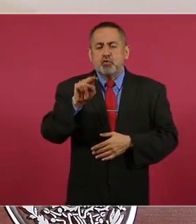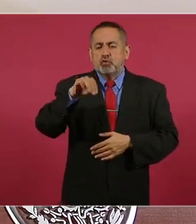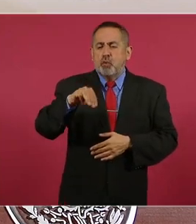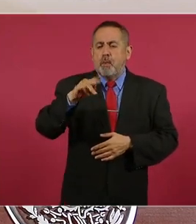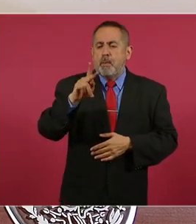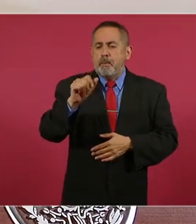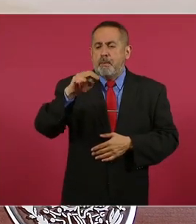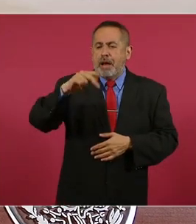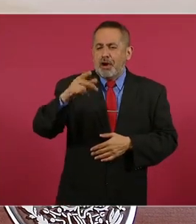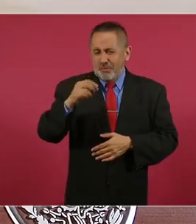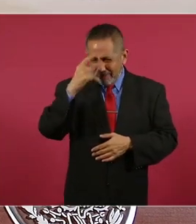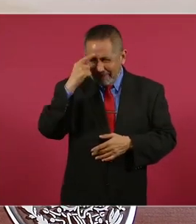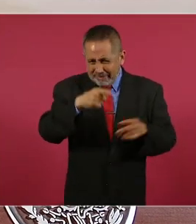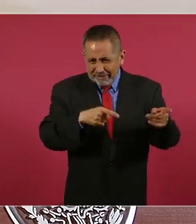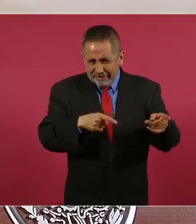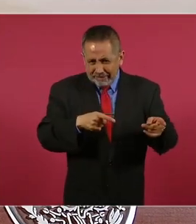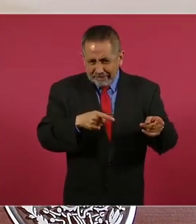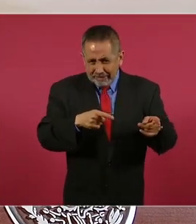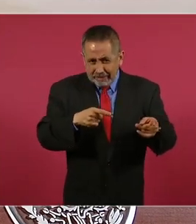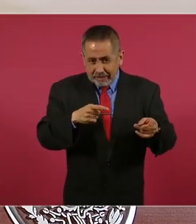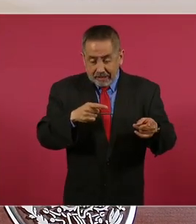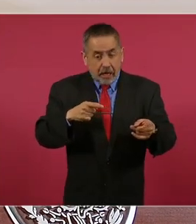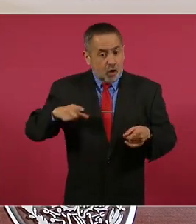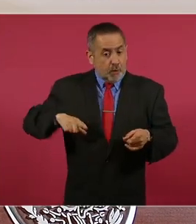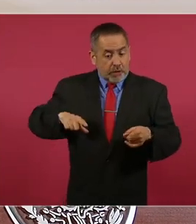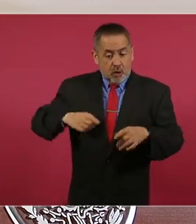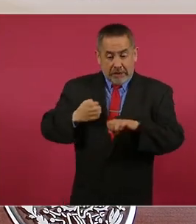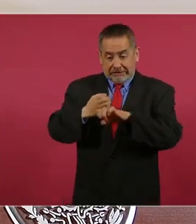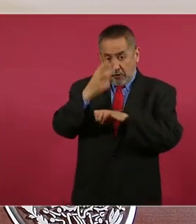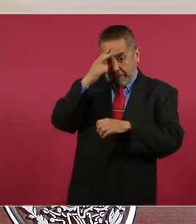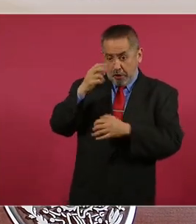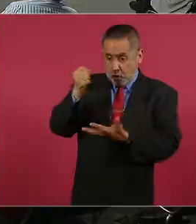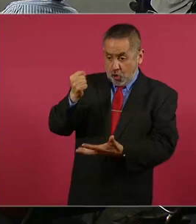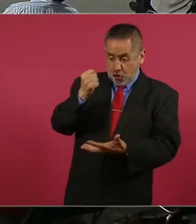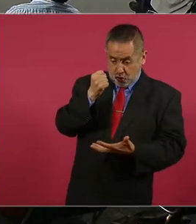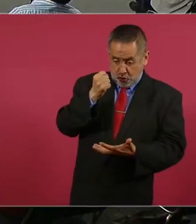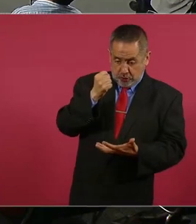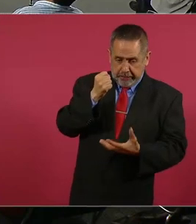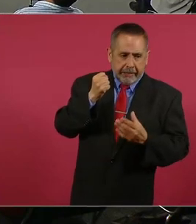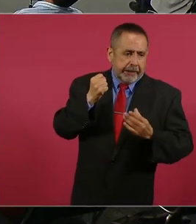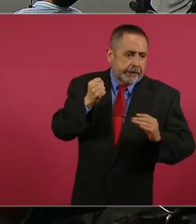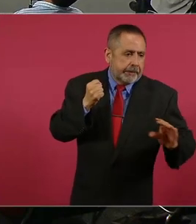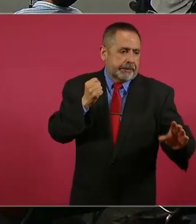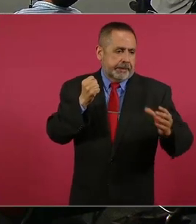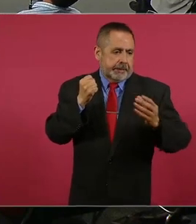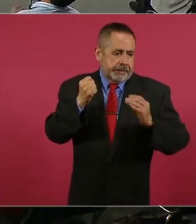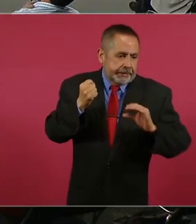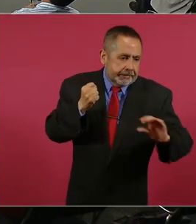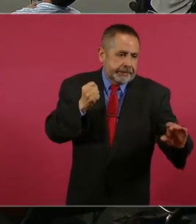o sea, del presupuesto del Estado de México. 10 años